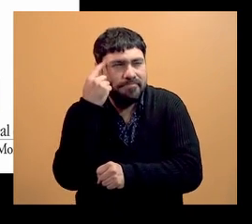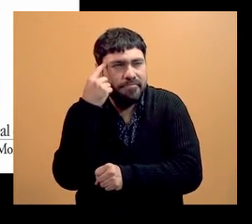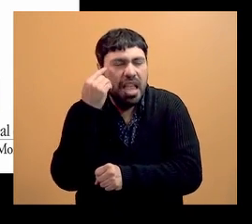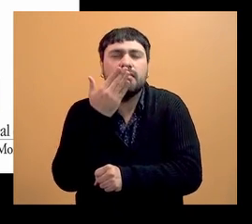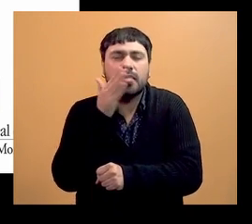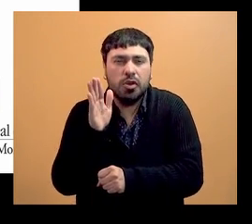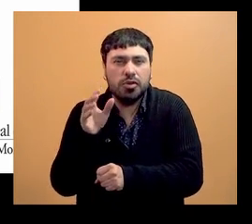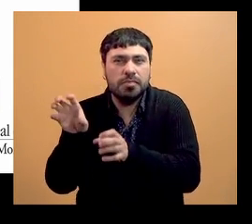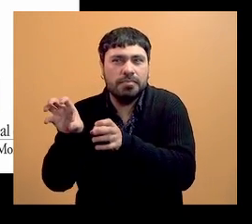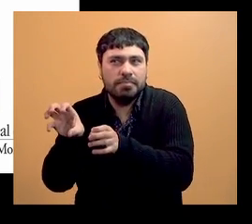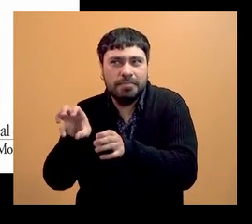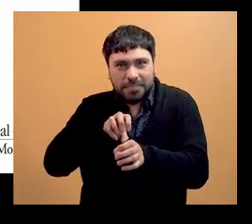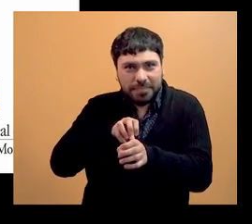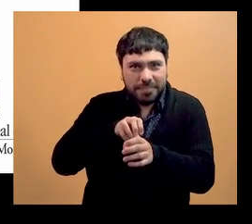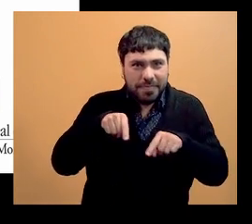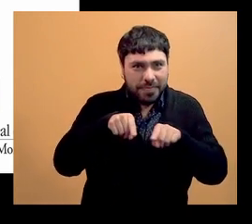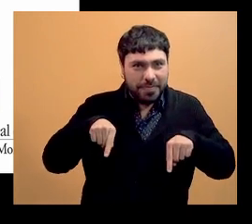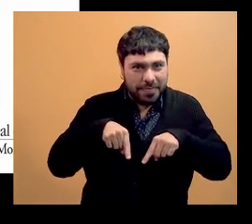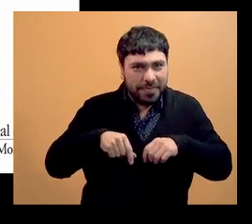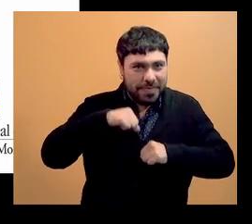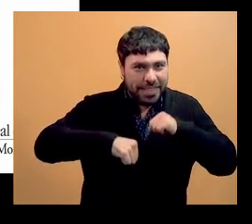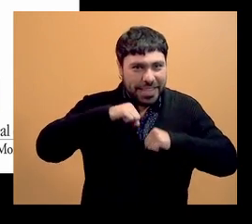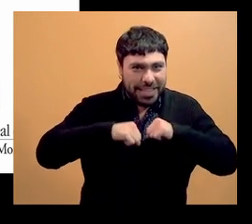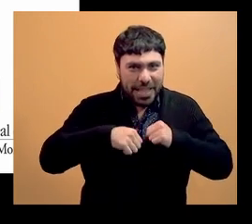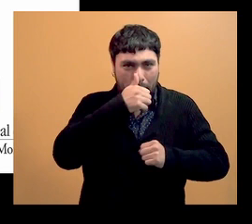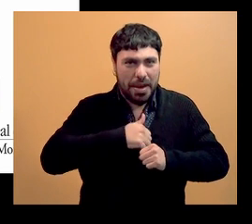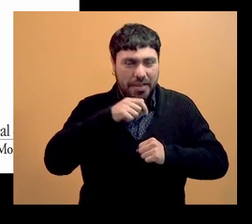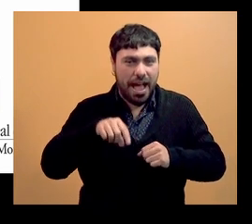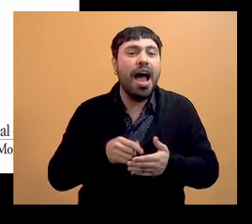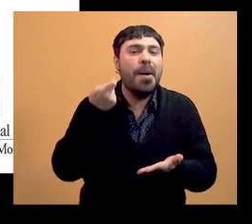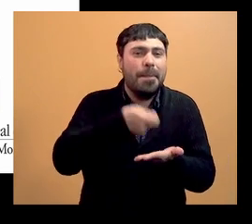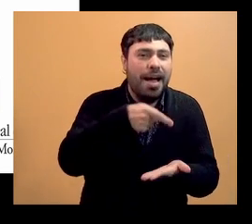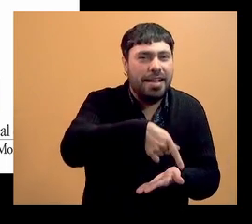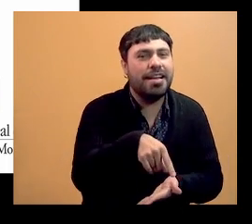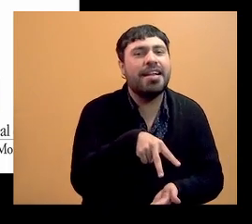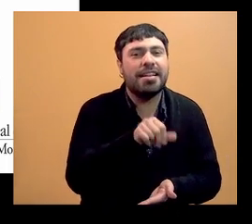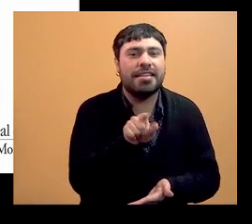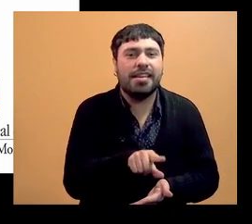tan competitivo, pero a veces, pero ya cada vez más cercano de desarrollo de tecnologías espaciales.